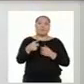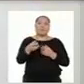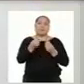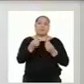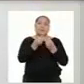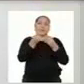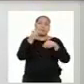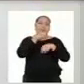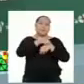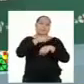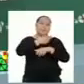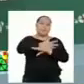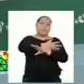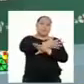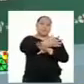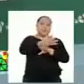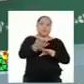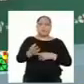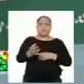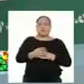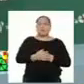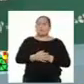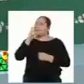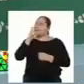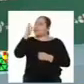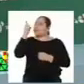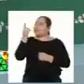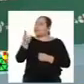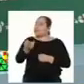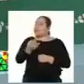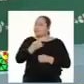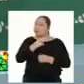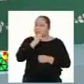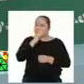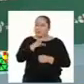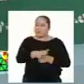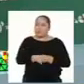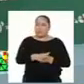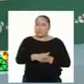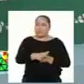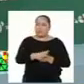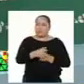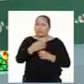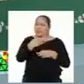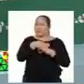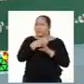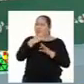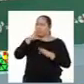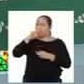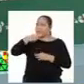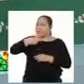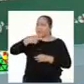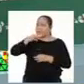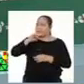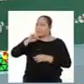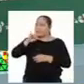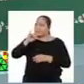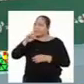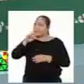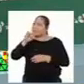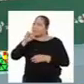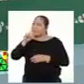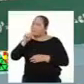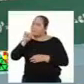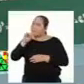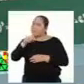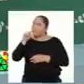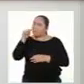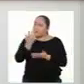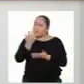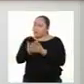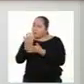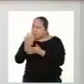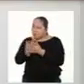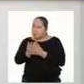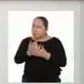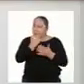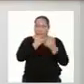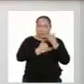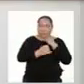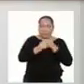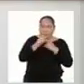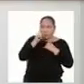llevar mucho tiempo. Profesor, y hablando de las estrategias heurísticas, ¿la prueba y error es la única o existen otras?